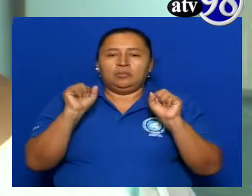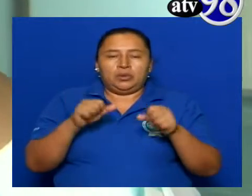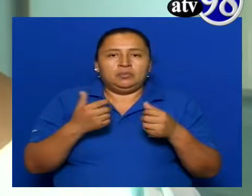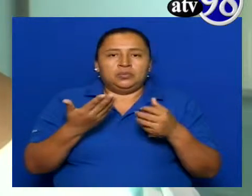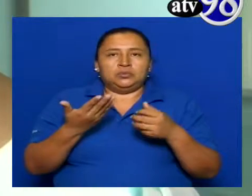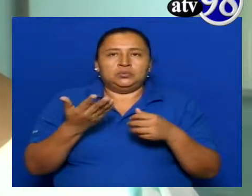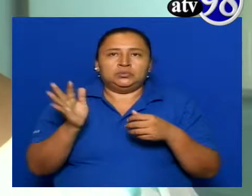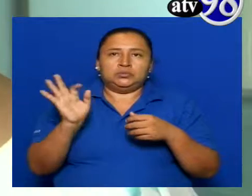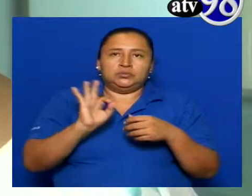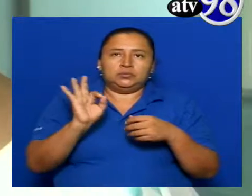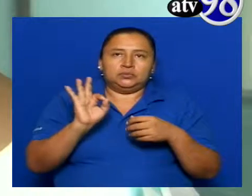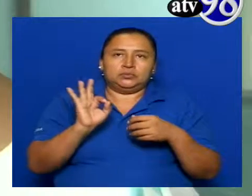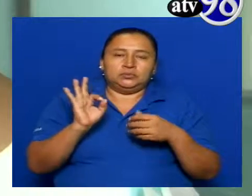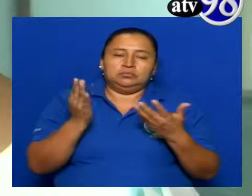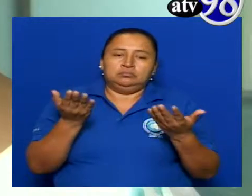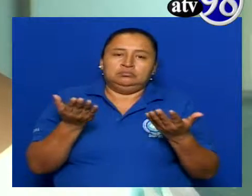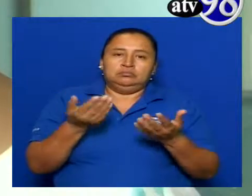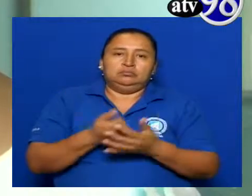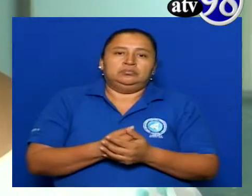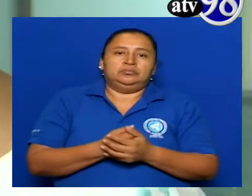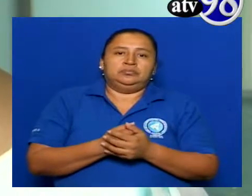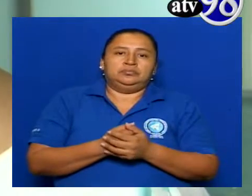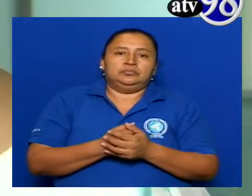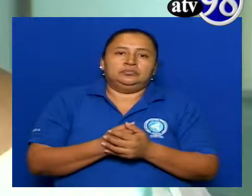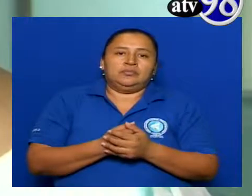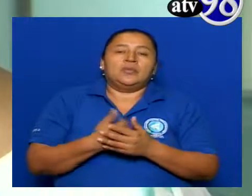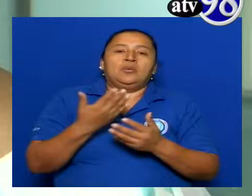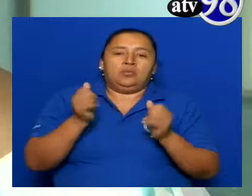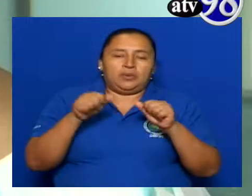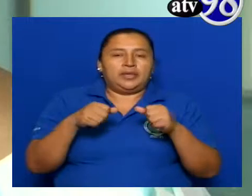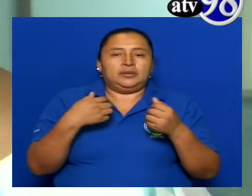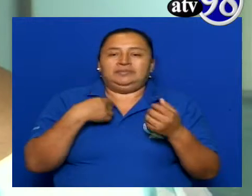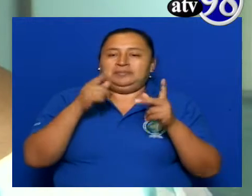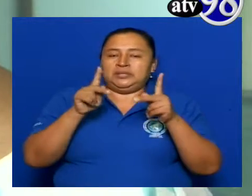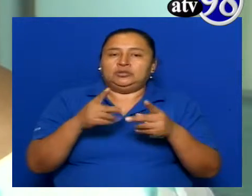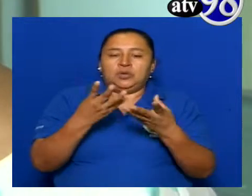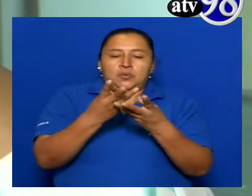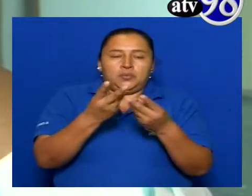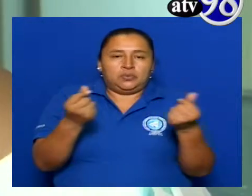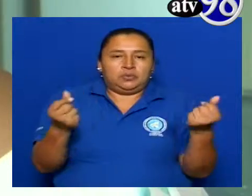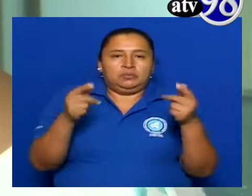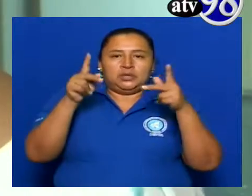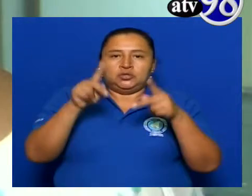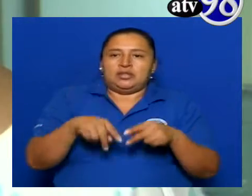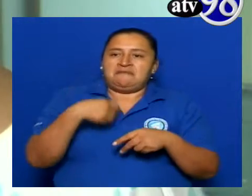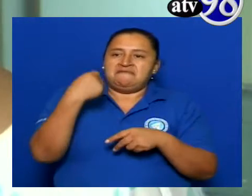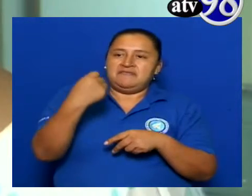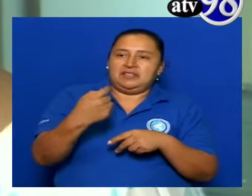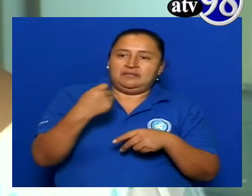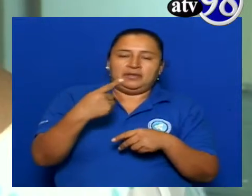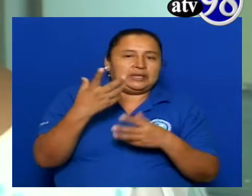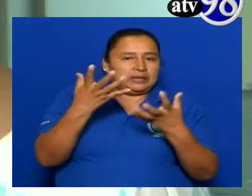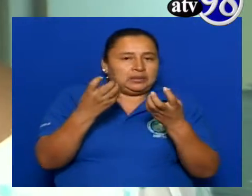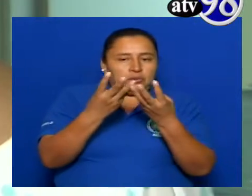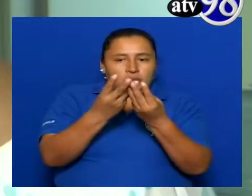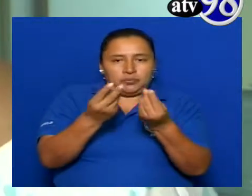esta manera nosotros lograr que desaparezca el ausentismo, desaparezca